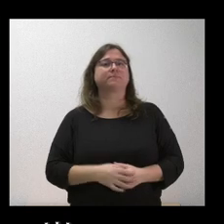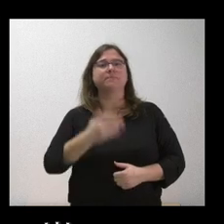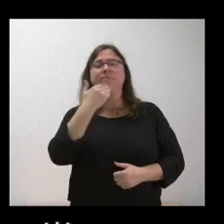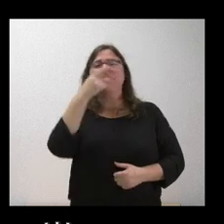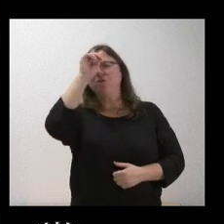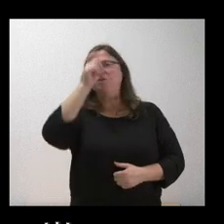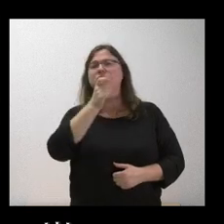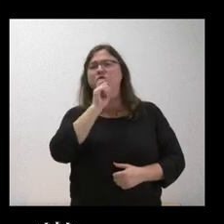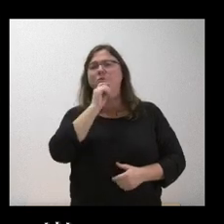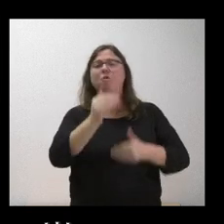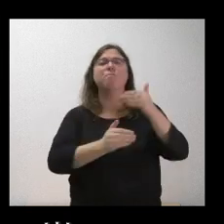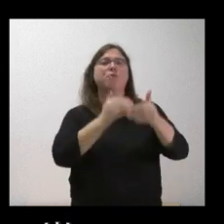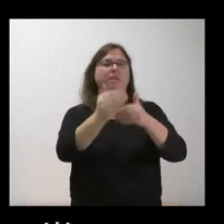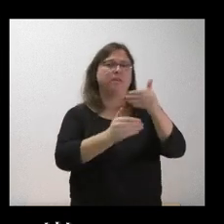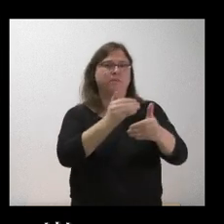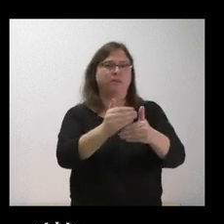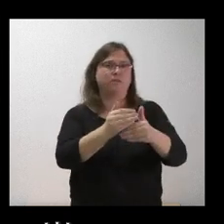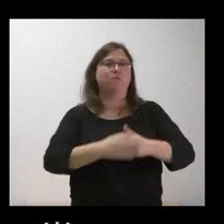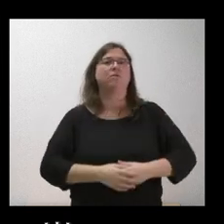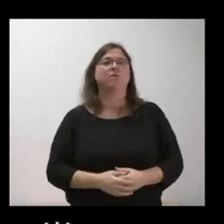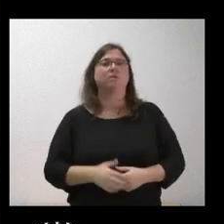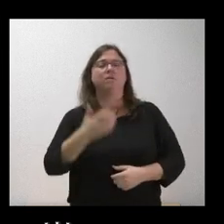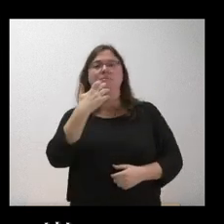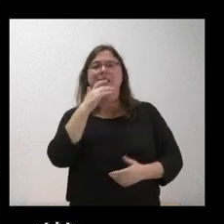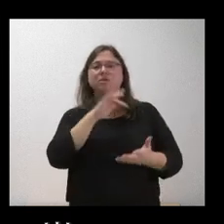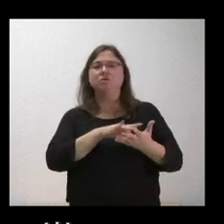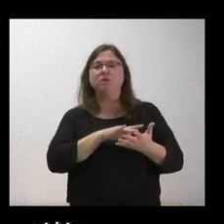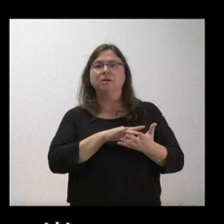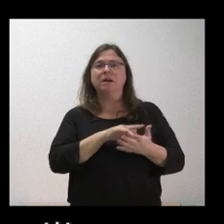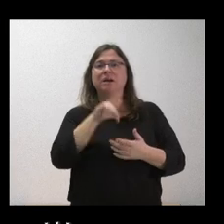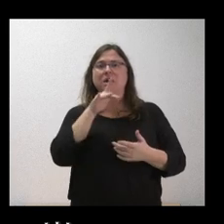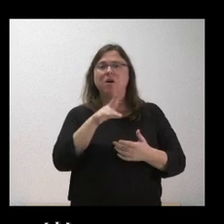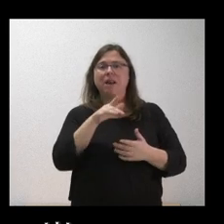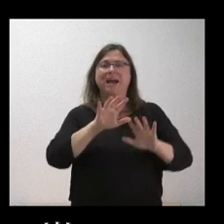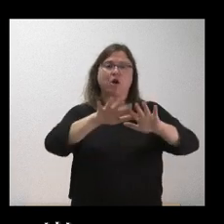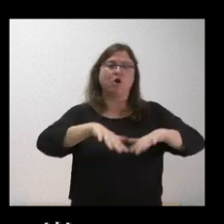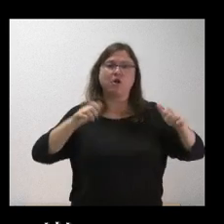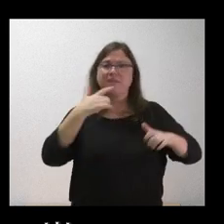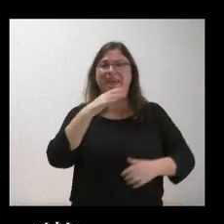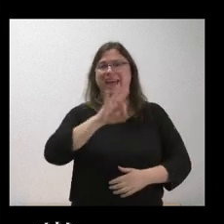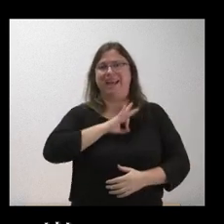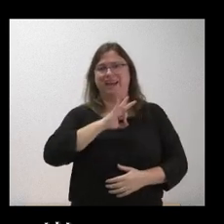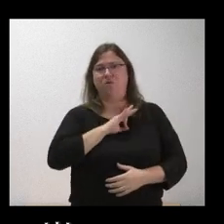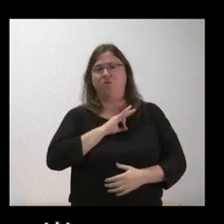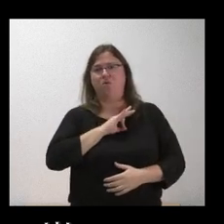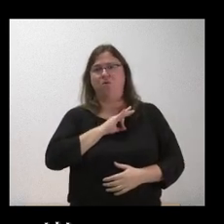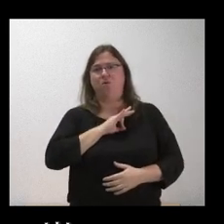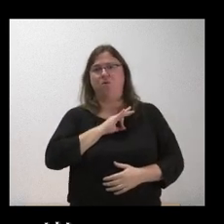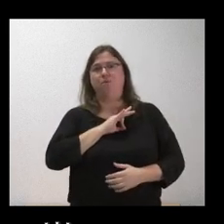va a ser el procedimiento digo por los tiempos que vamos a encontrarnos las Cortes han habilitado enero pero nos han dicho que